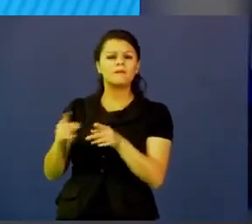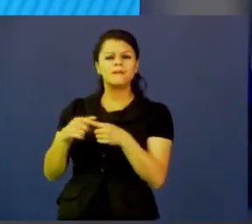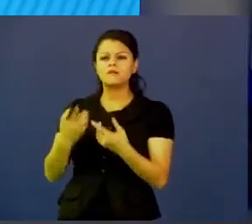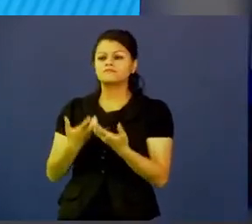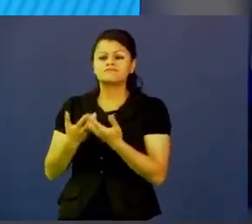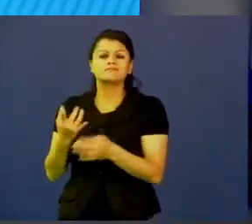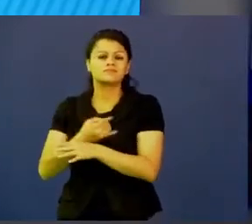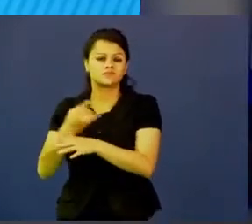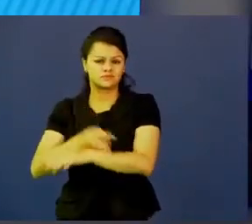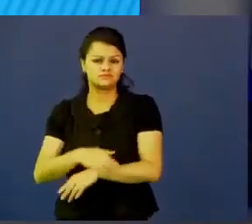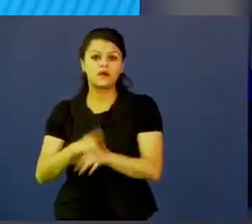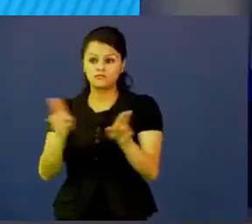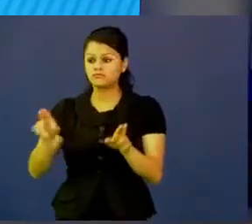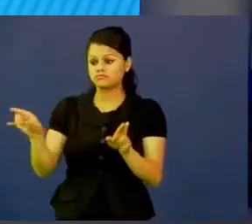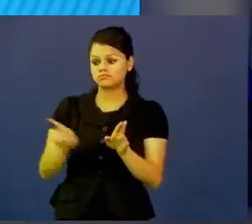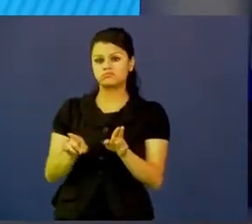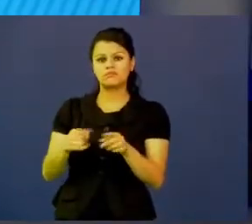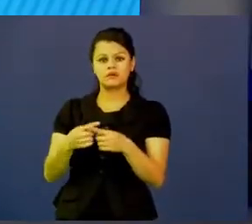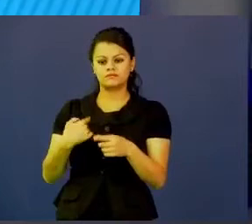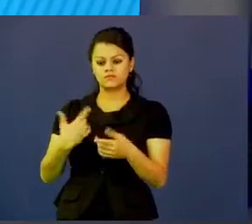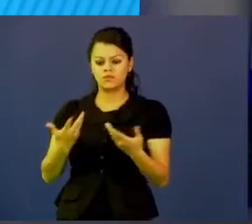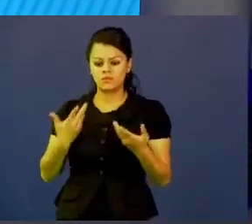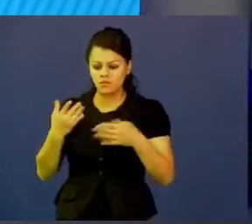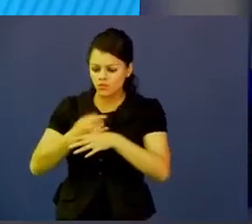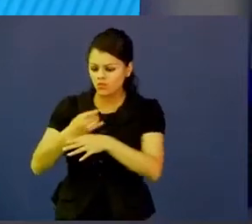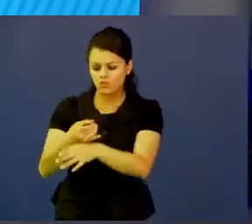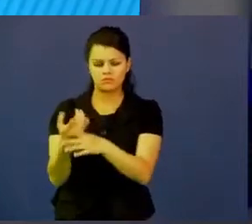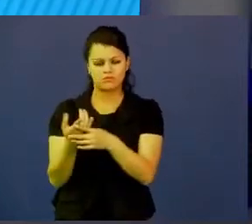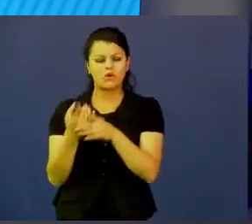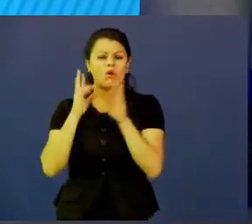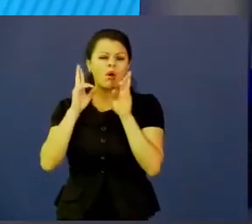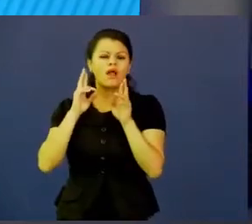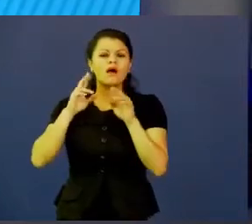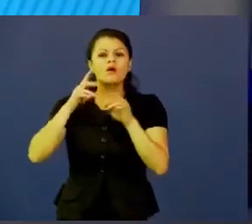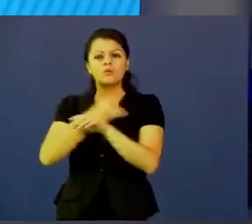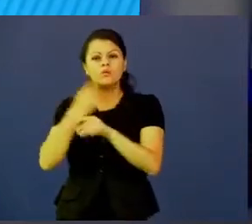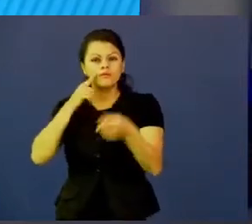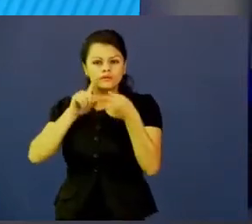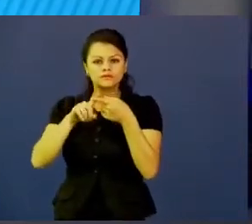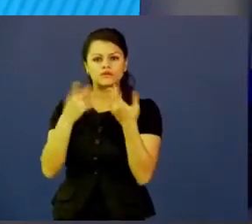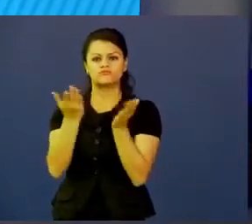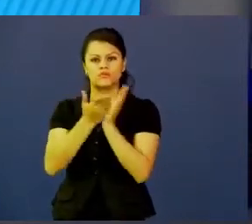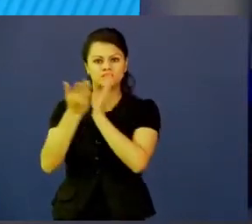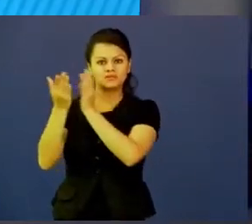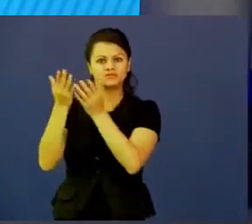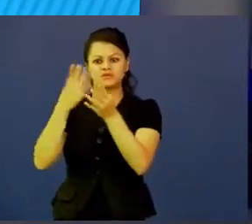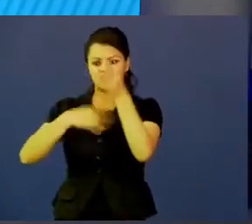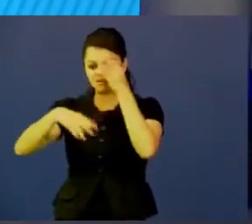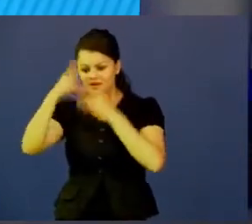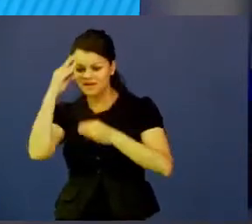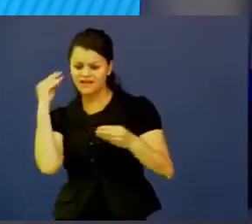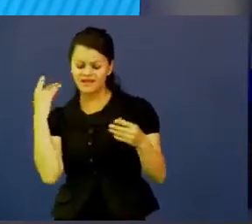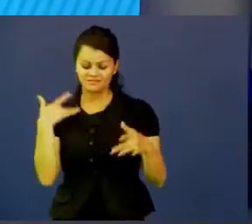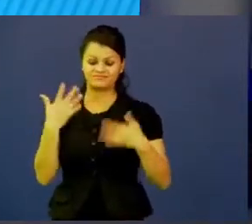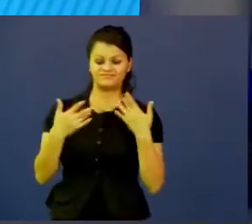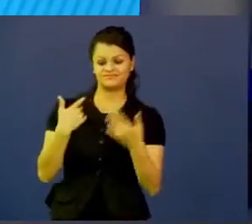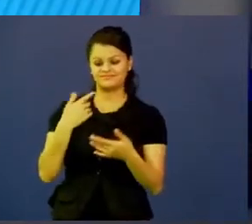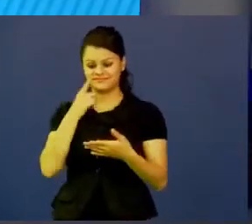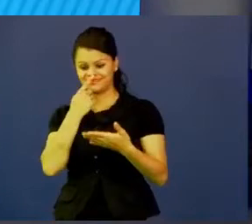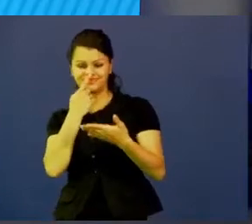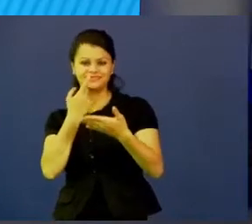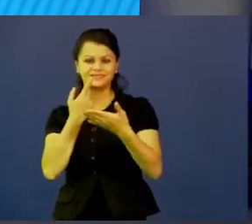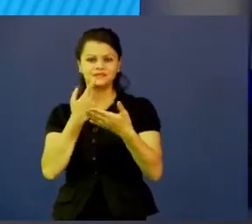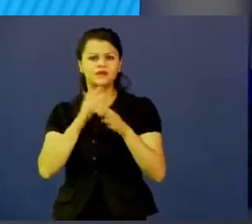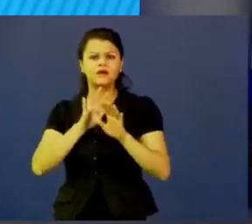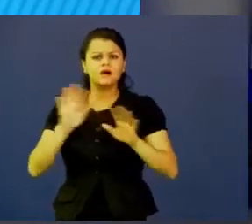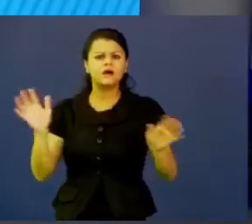ojalá para capítulos mucho más poderosos como la educación, el emprendimiento, la formación. No queremos que la gente solo use la